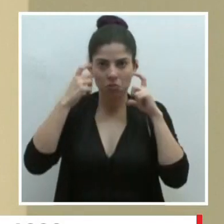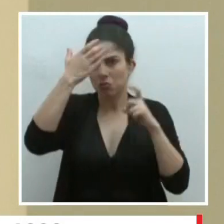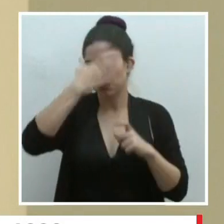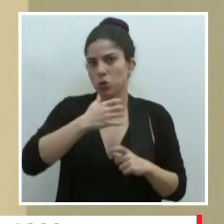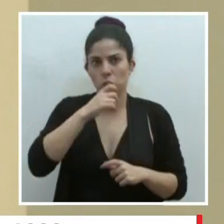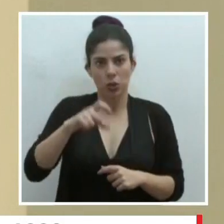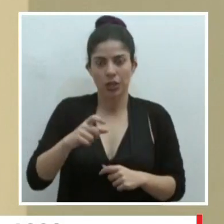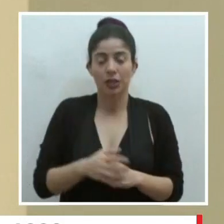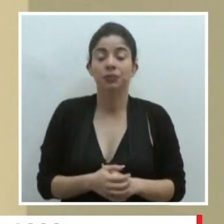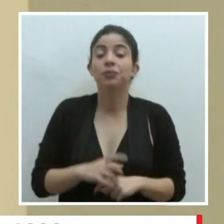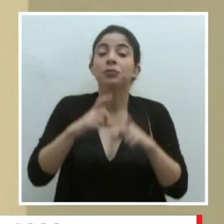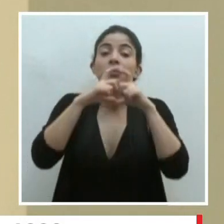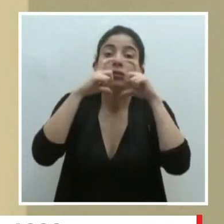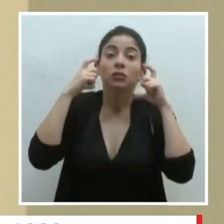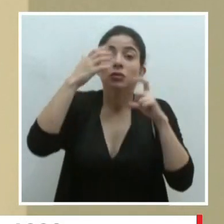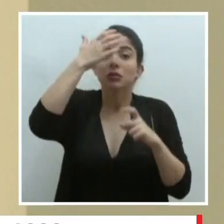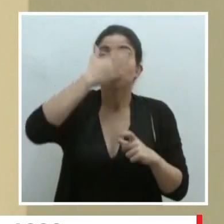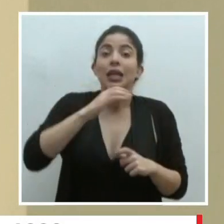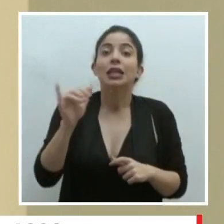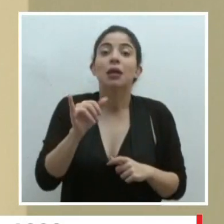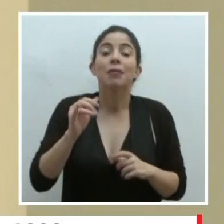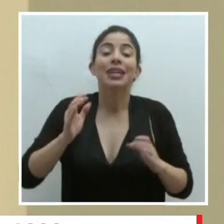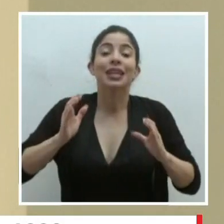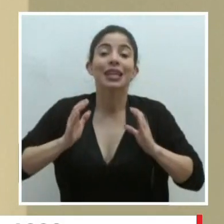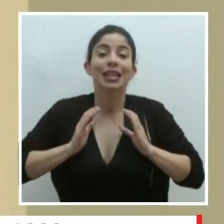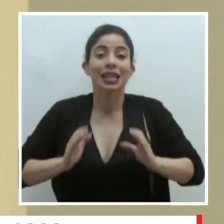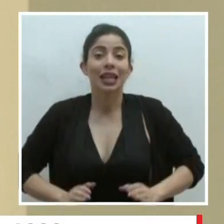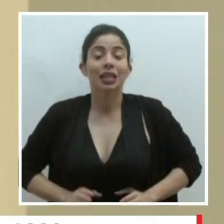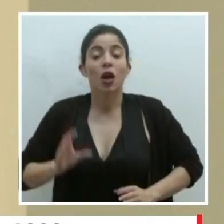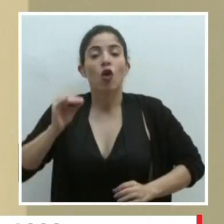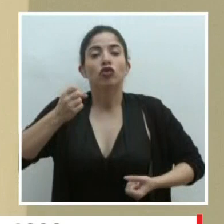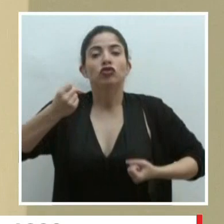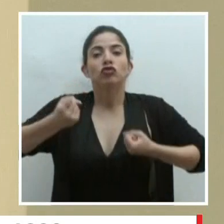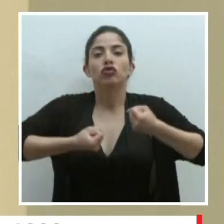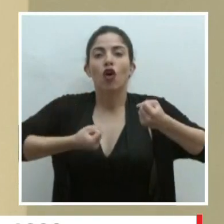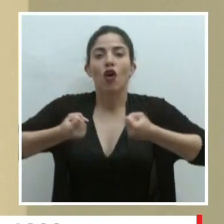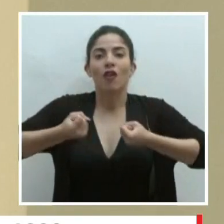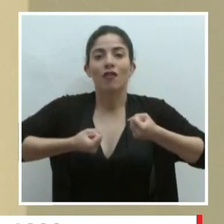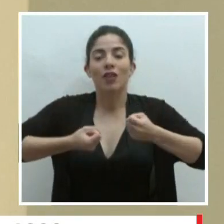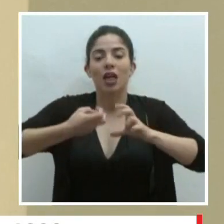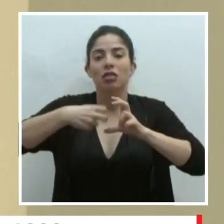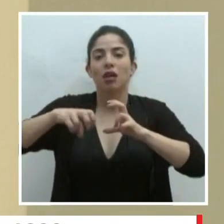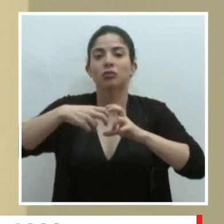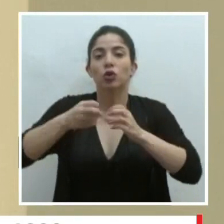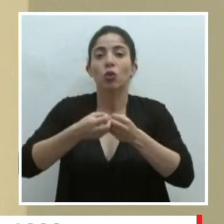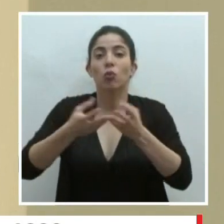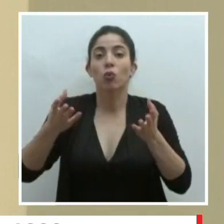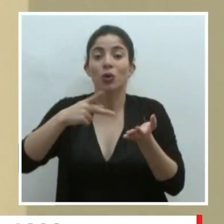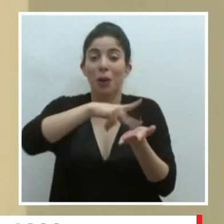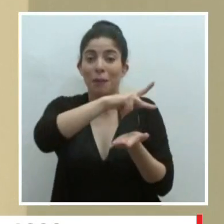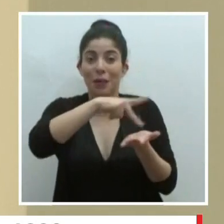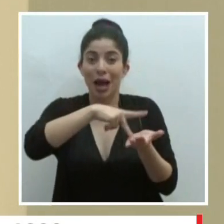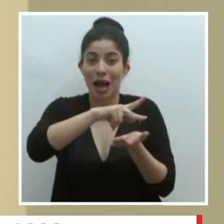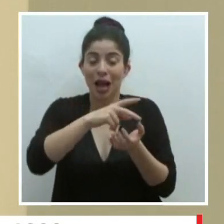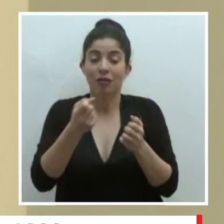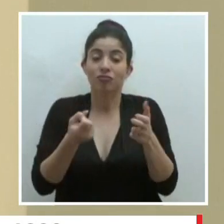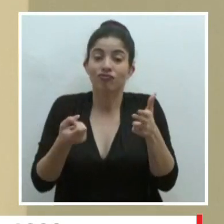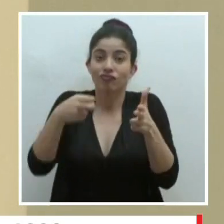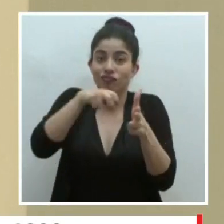también la careta o la mascarilla para los clientes y para los choferes de transporte público remunerado de personas dentro de los vehículos